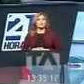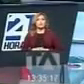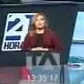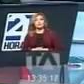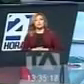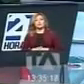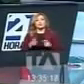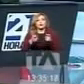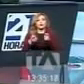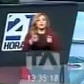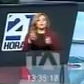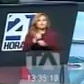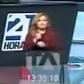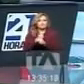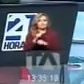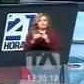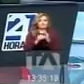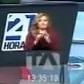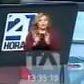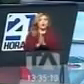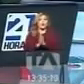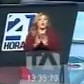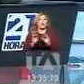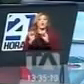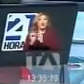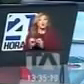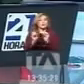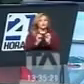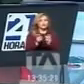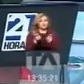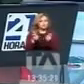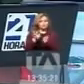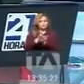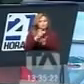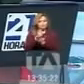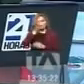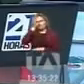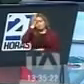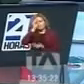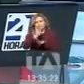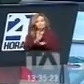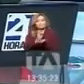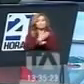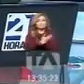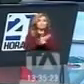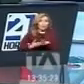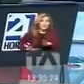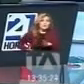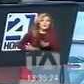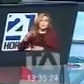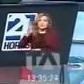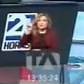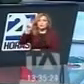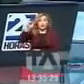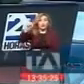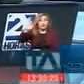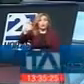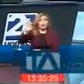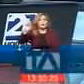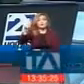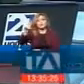Pese a los operativos realizados contra la organización que manejaba las compras en los hospitales del IES, el presidente de la entidad, Jorge Wattet, reconoce que